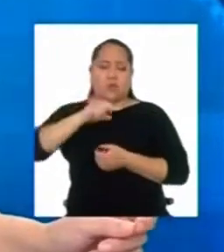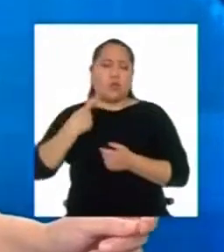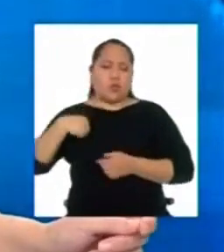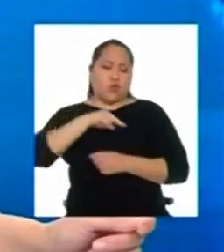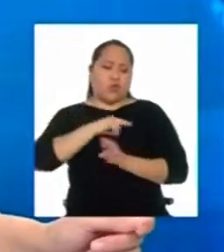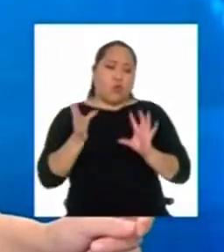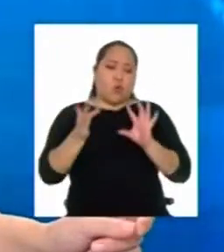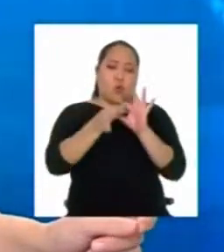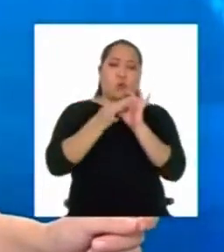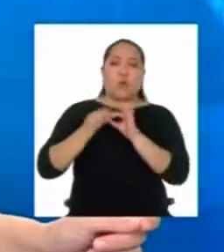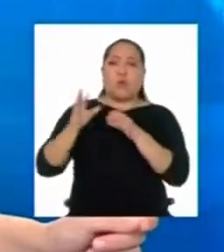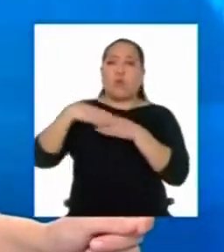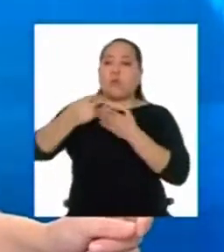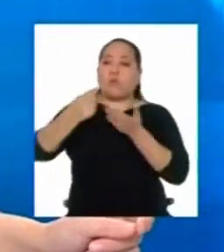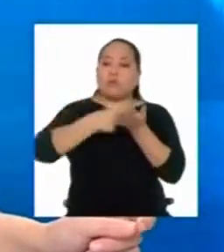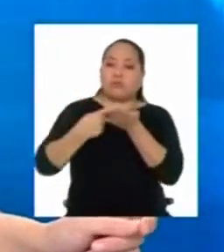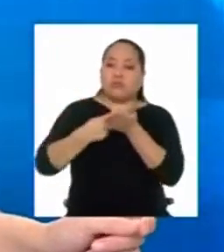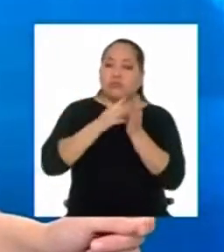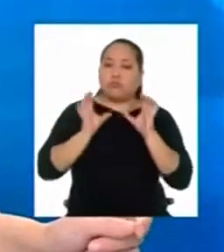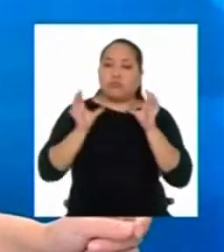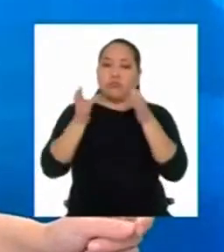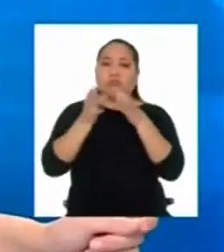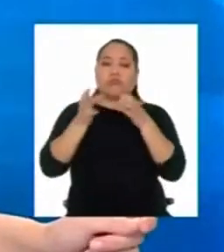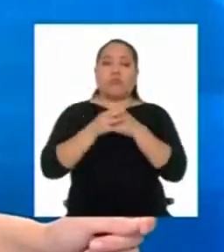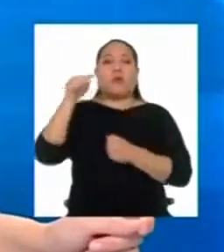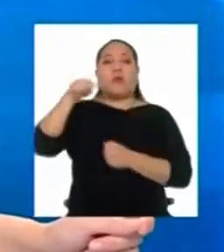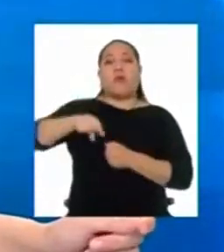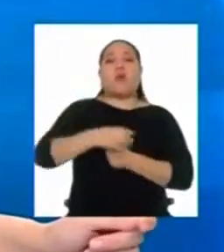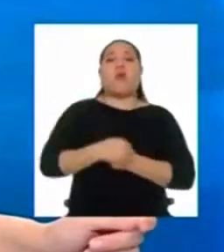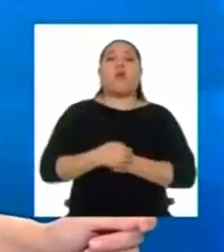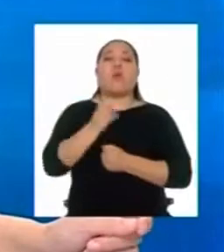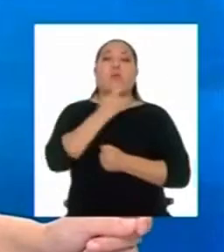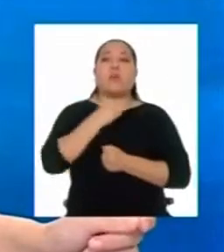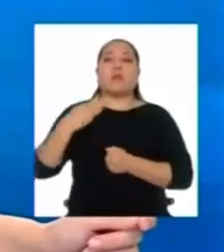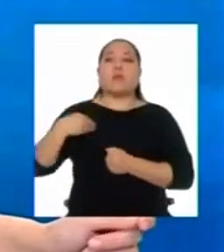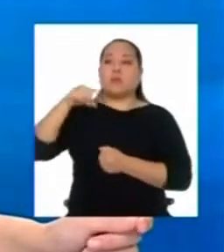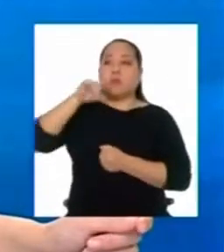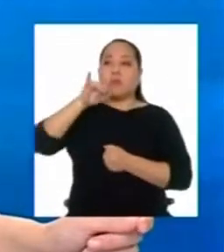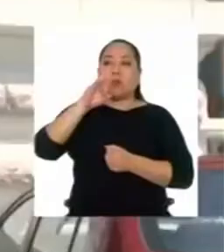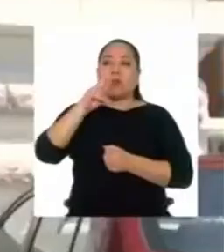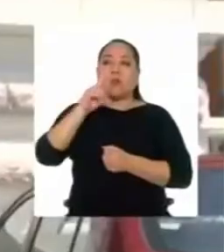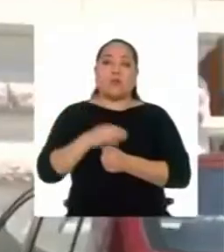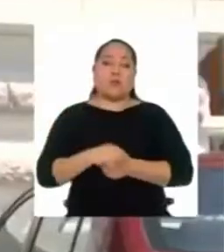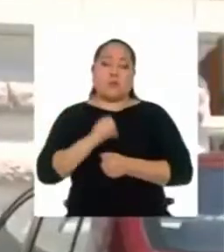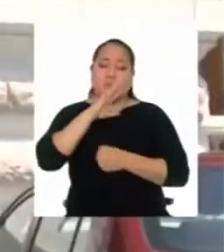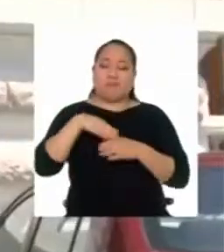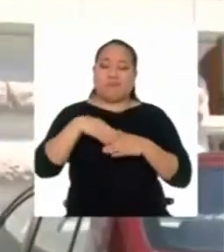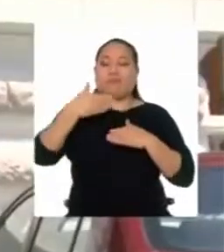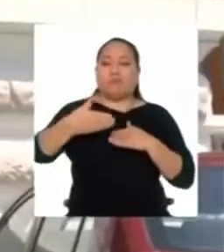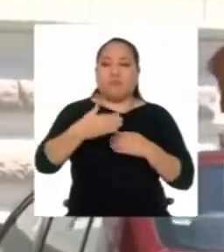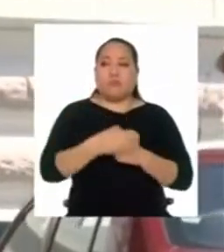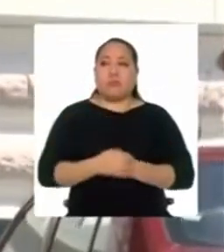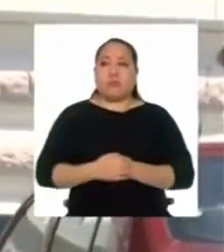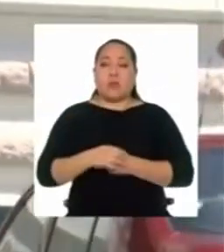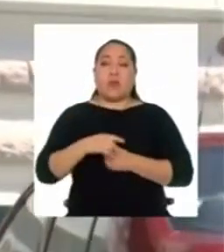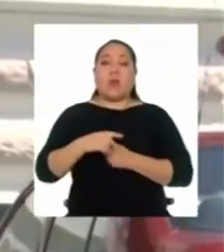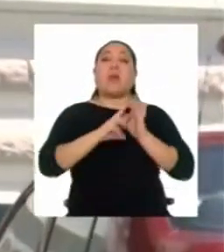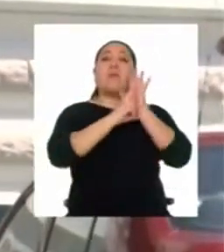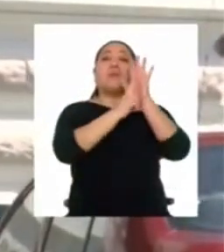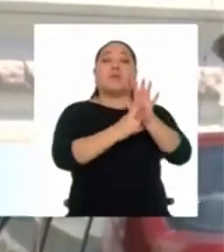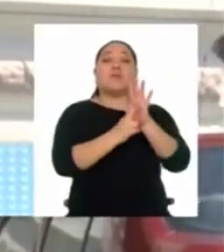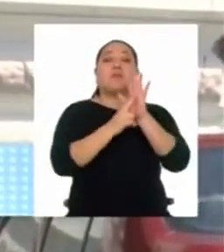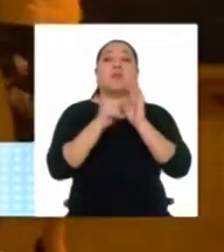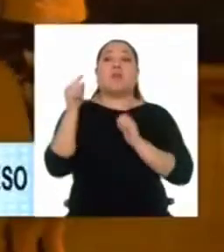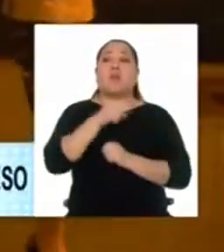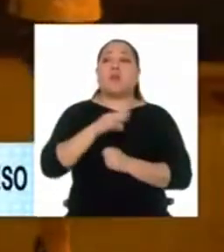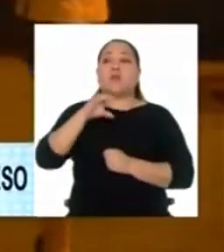el ministro de Economía, el congresista Guido Bellido, dijo que hay que pasar la página. El vocero de la bancada de Perú Libre,